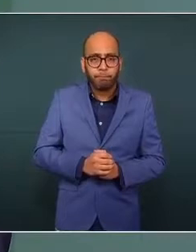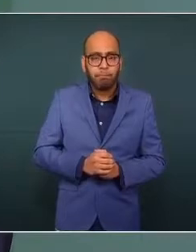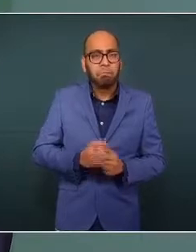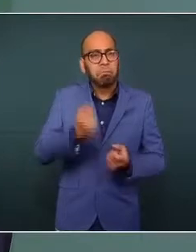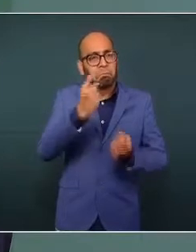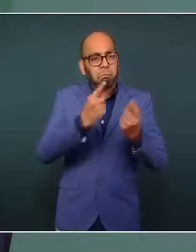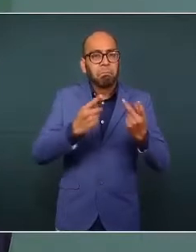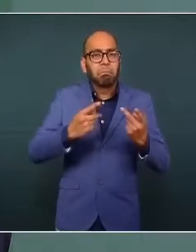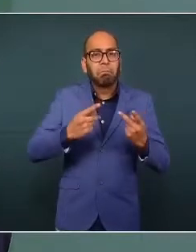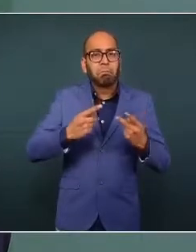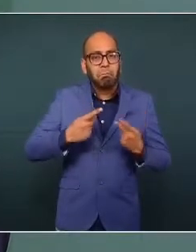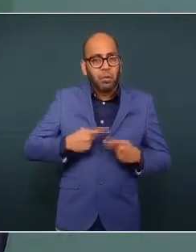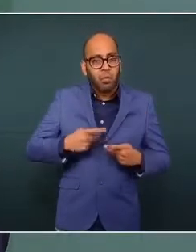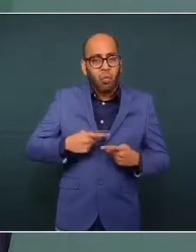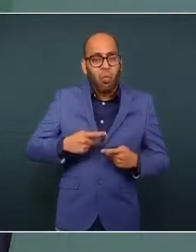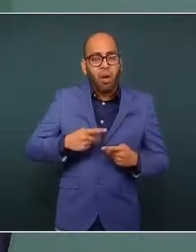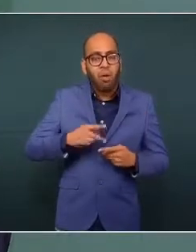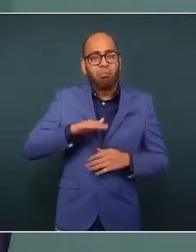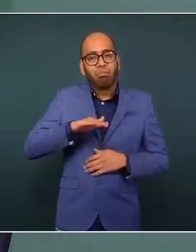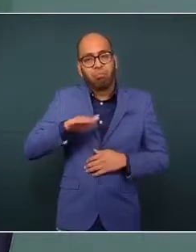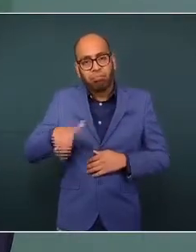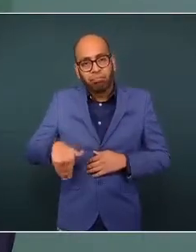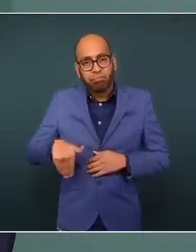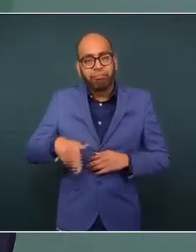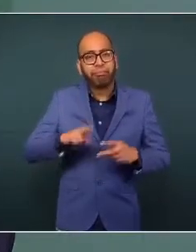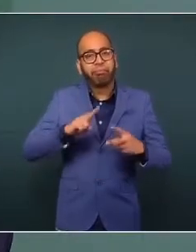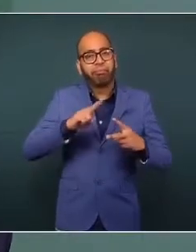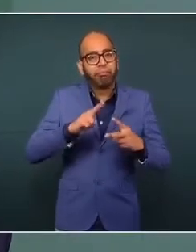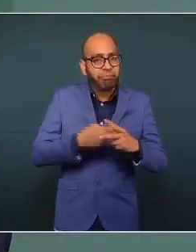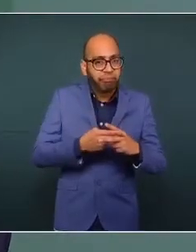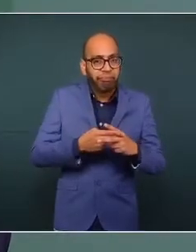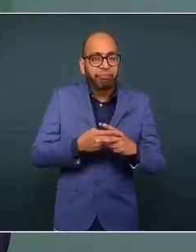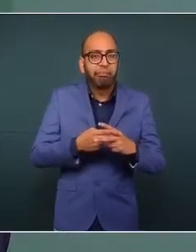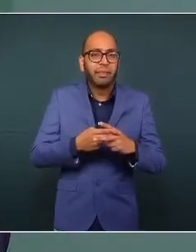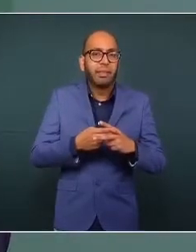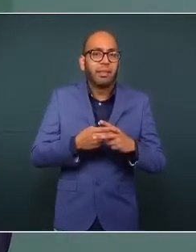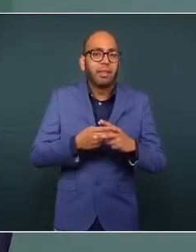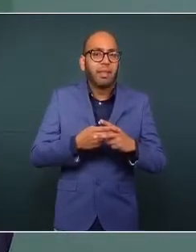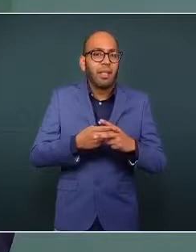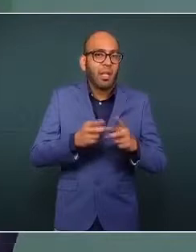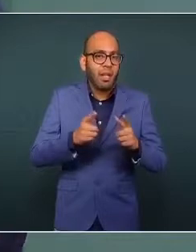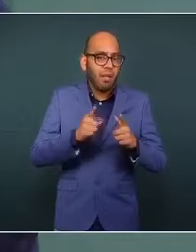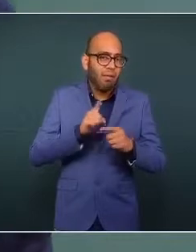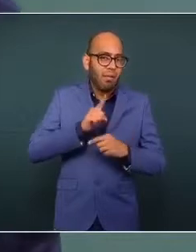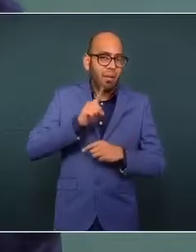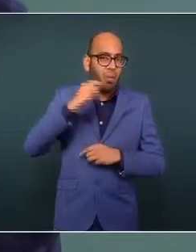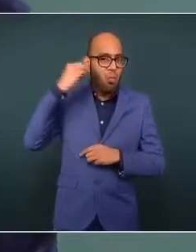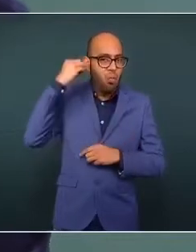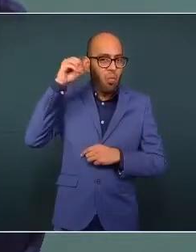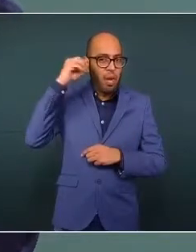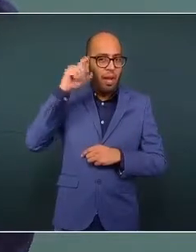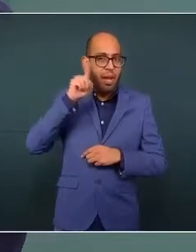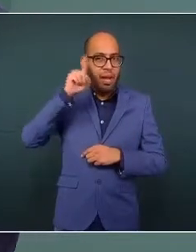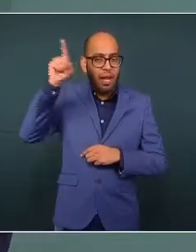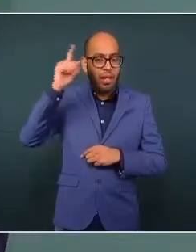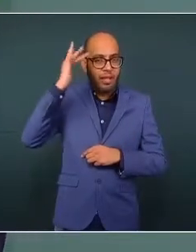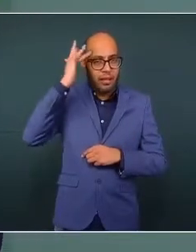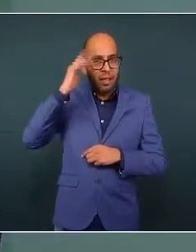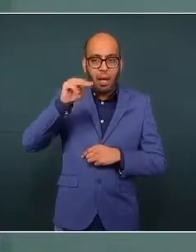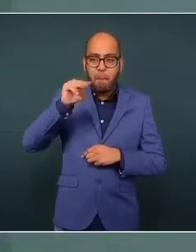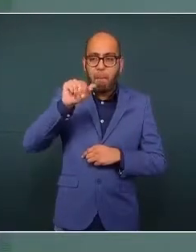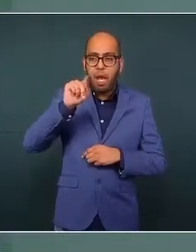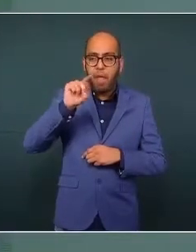asesinados, que fallecieron en los enfrentamientos en Oaxaca, en San Mateo del Mar.